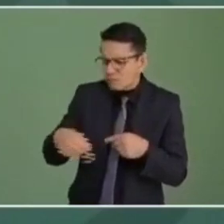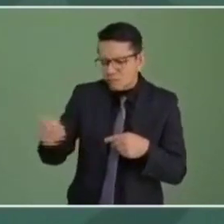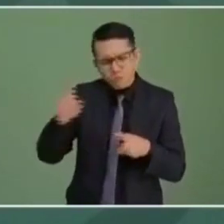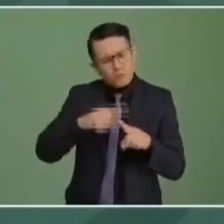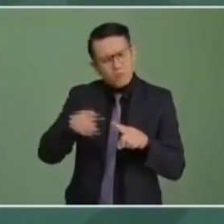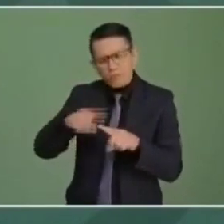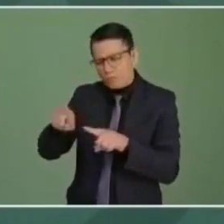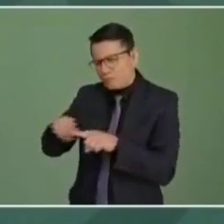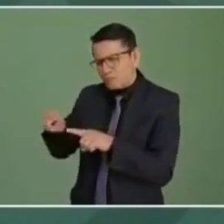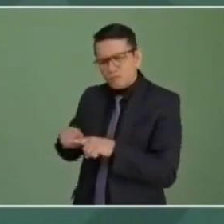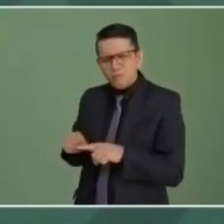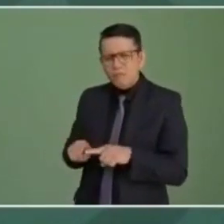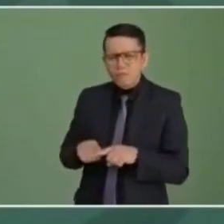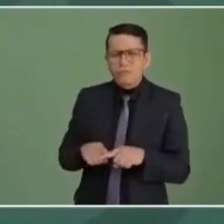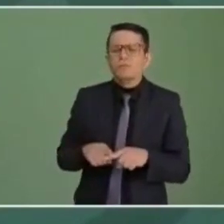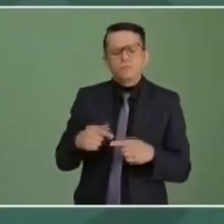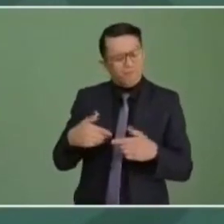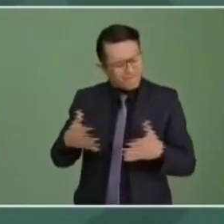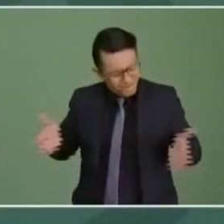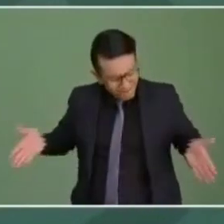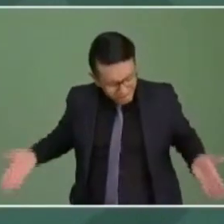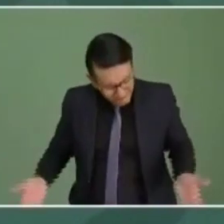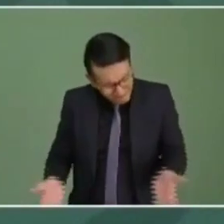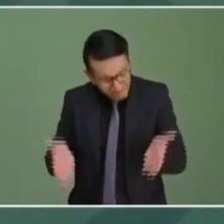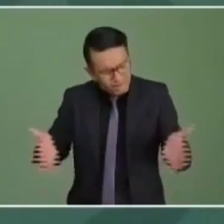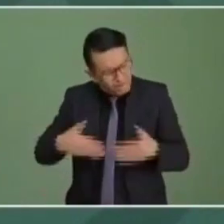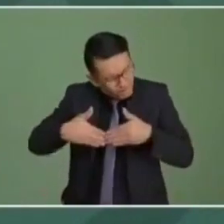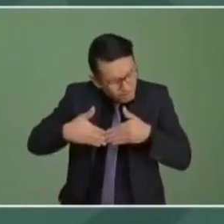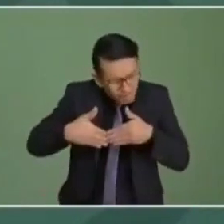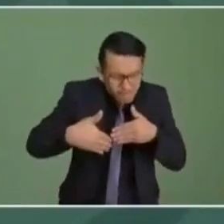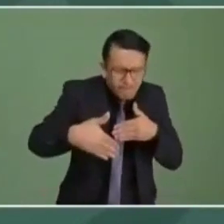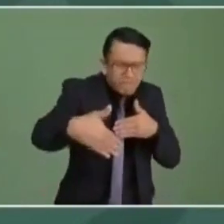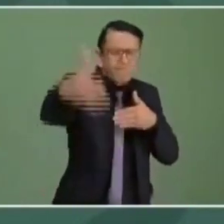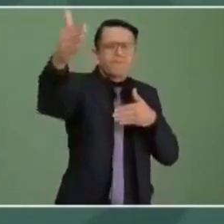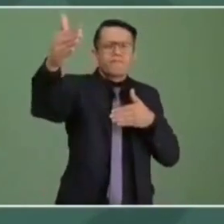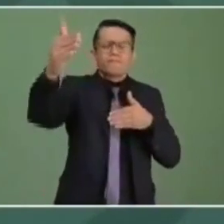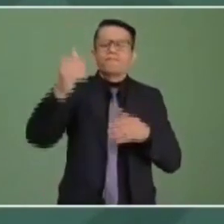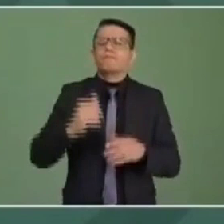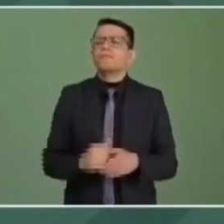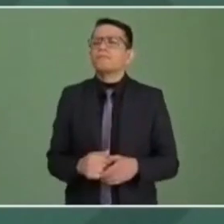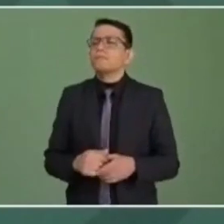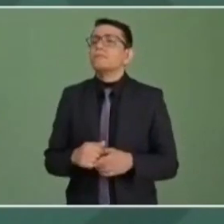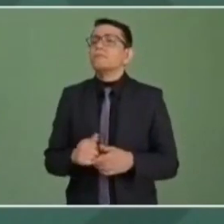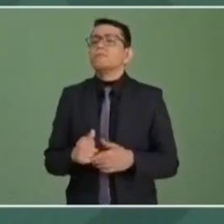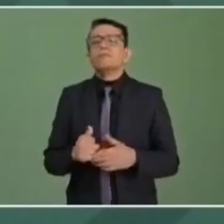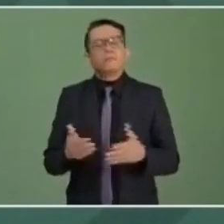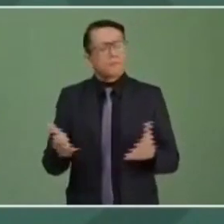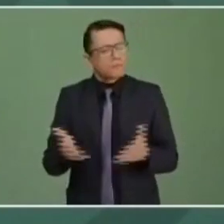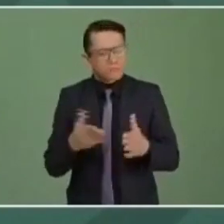viendo hacia adelante. Yo ya dije, se acabó la